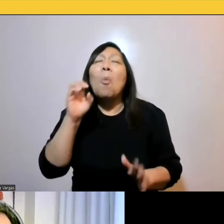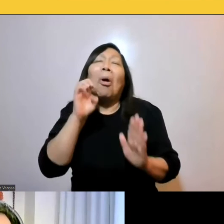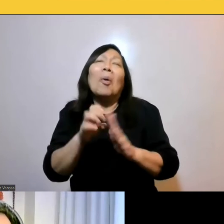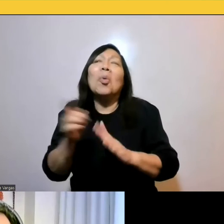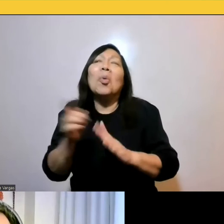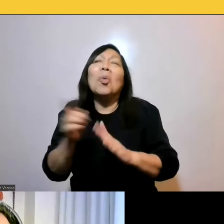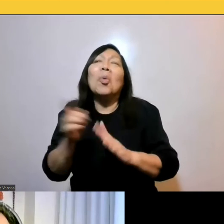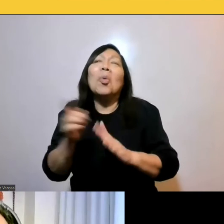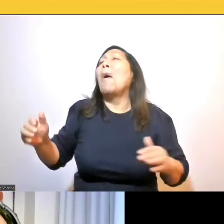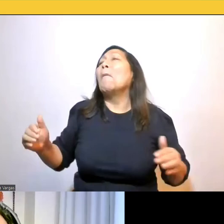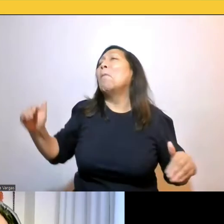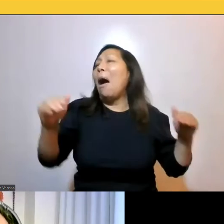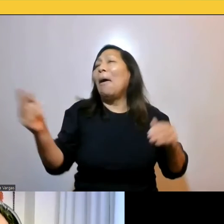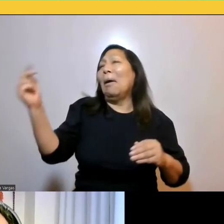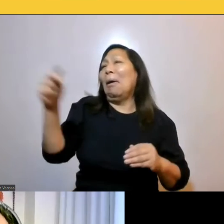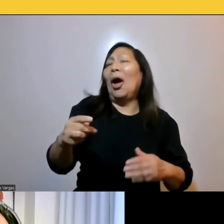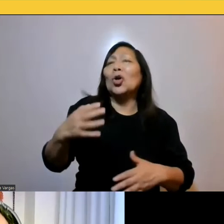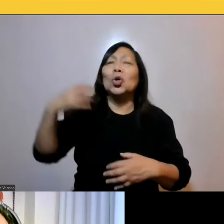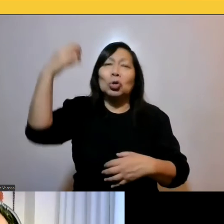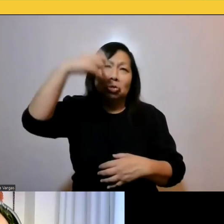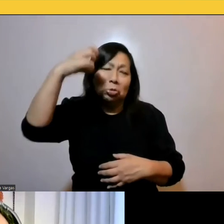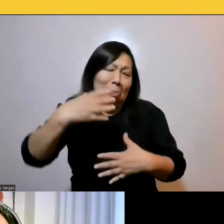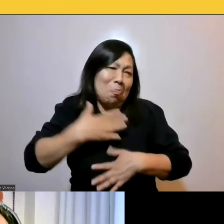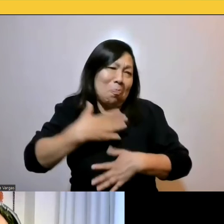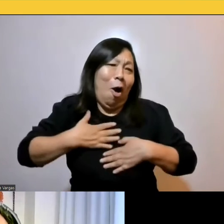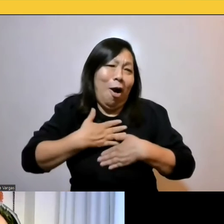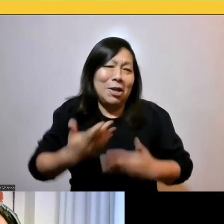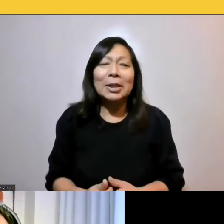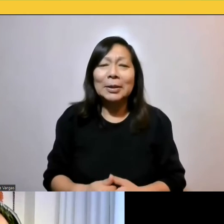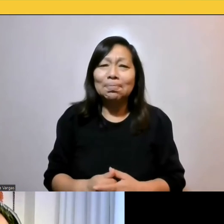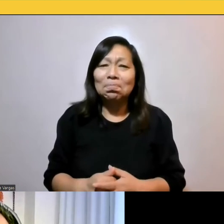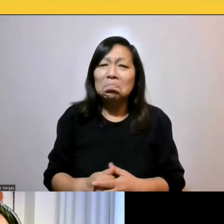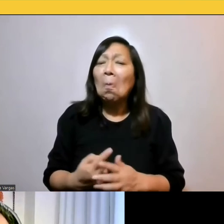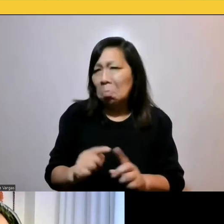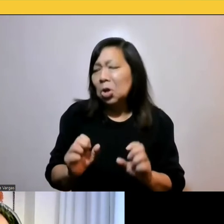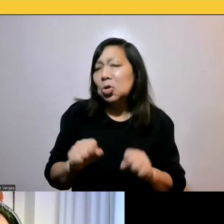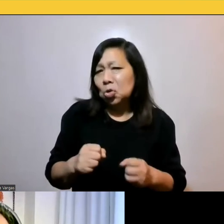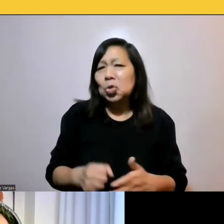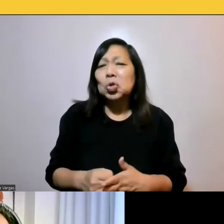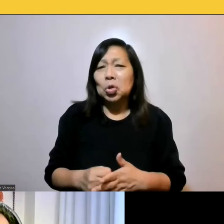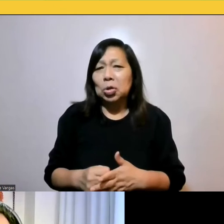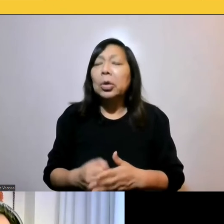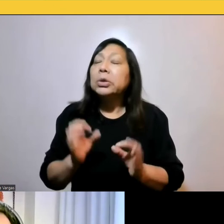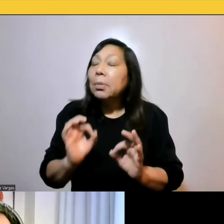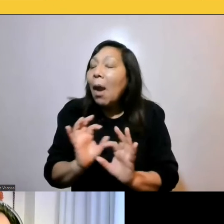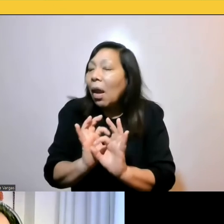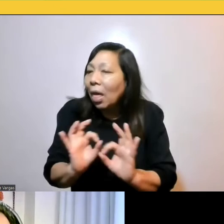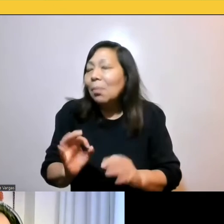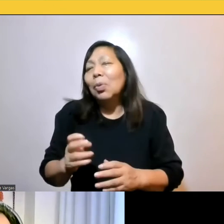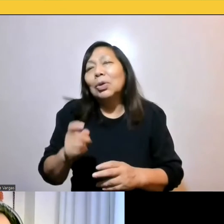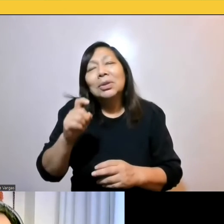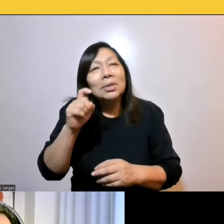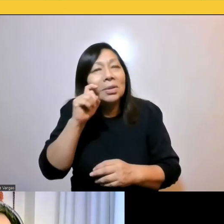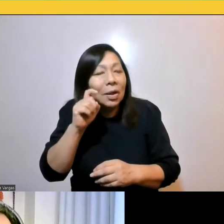del mar, qué sé yo. No es necesario, Ujú, pero que haya cierta higiene. Si por algún ujú, motivo